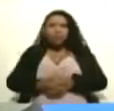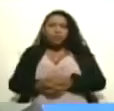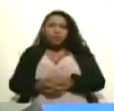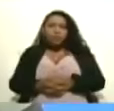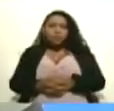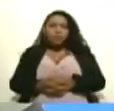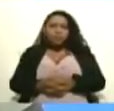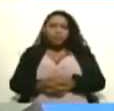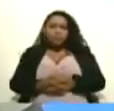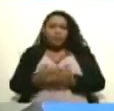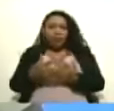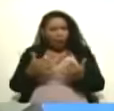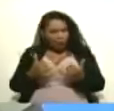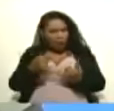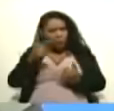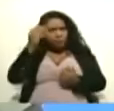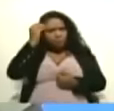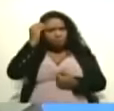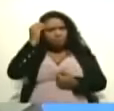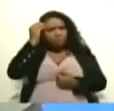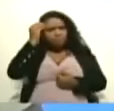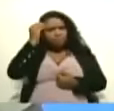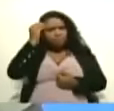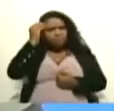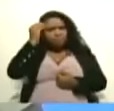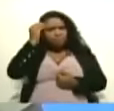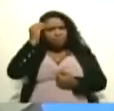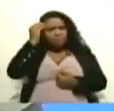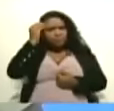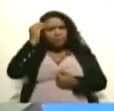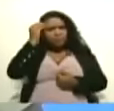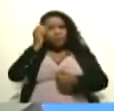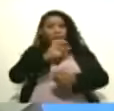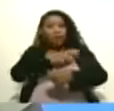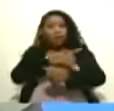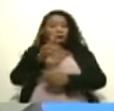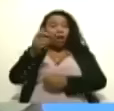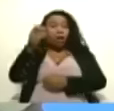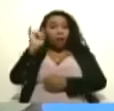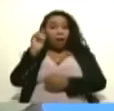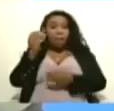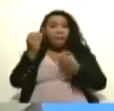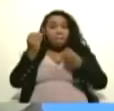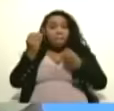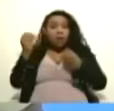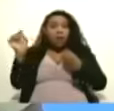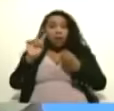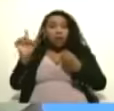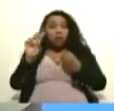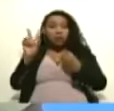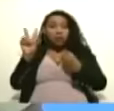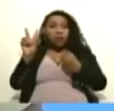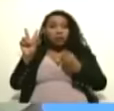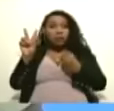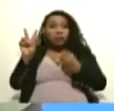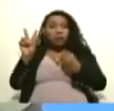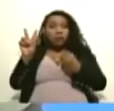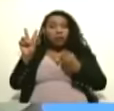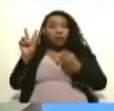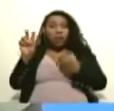Ahora imagínate la fuerza que adquiere para Venezuela que el